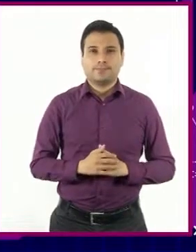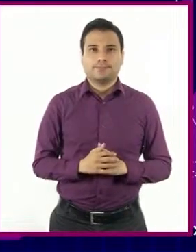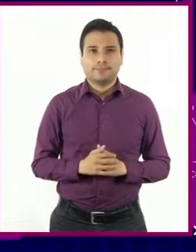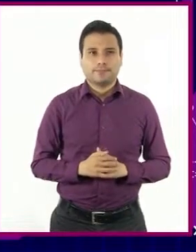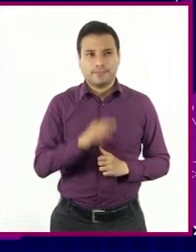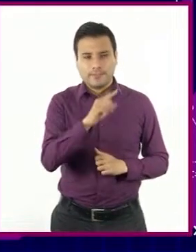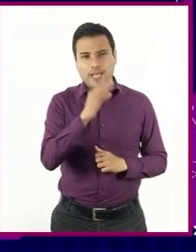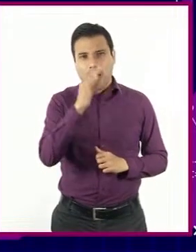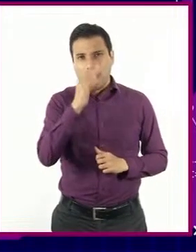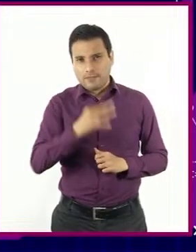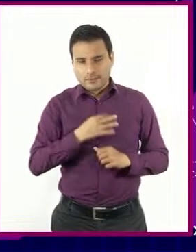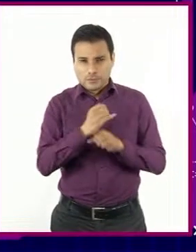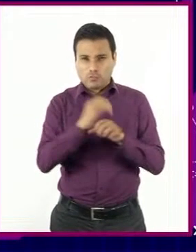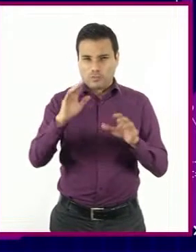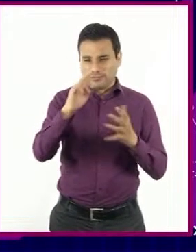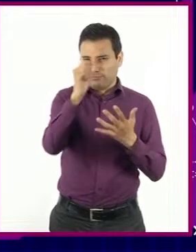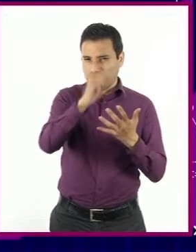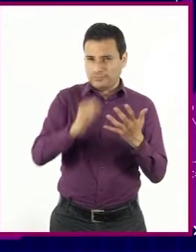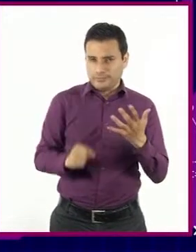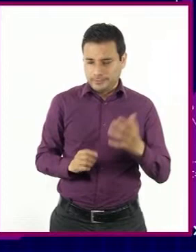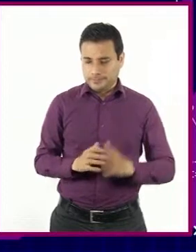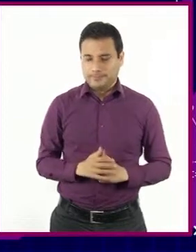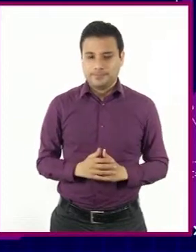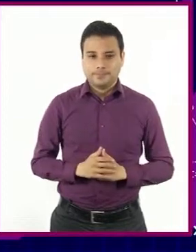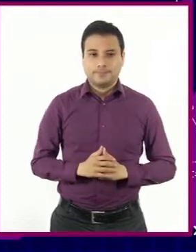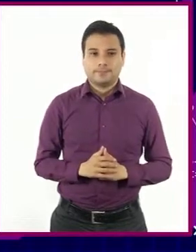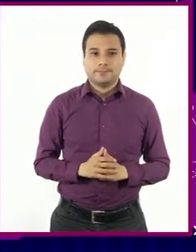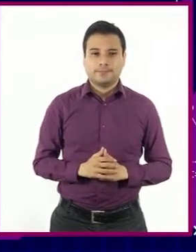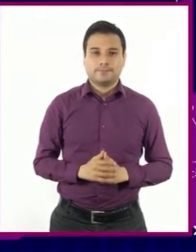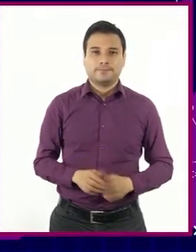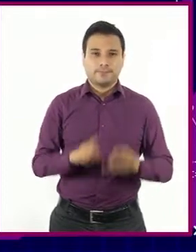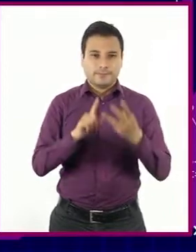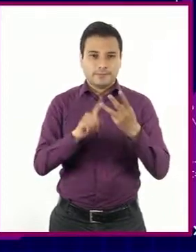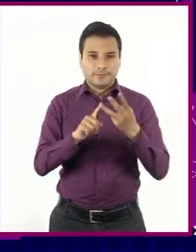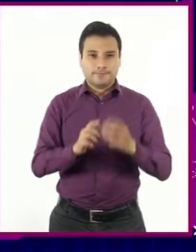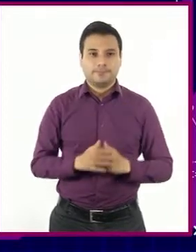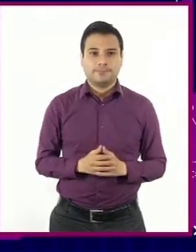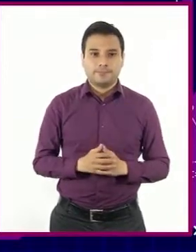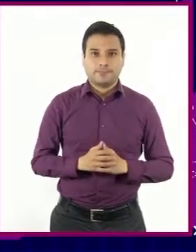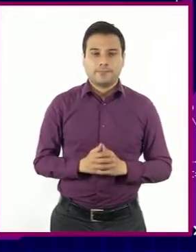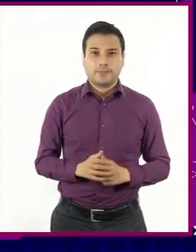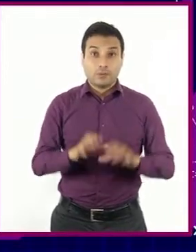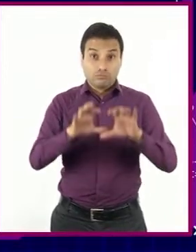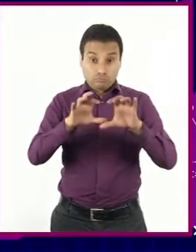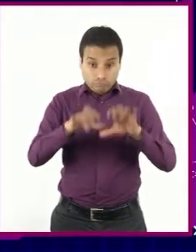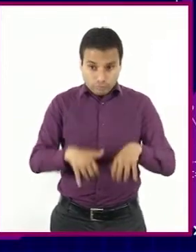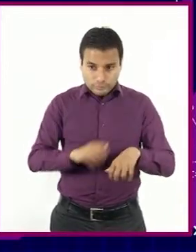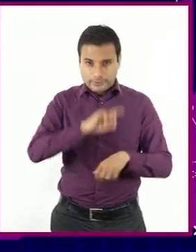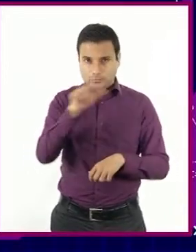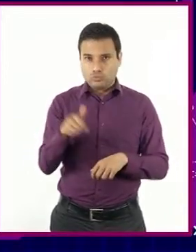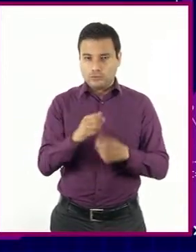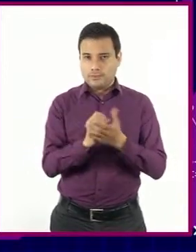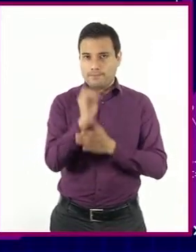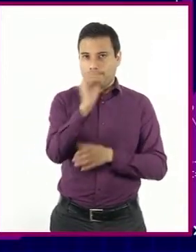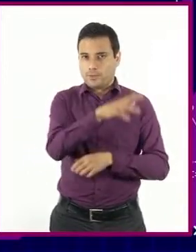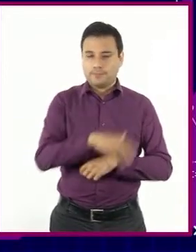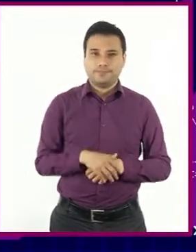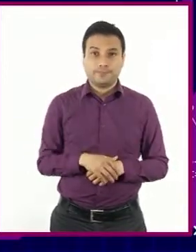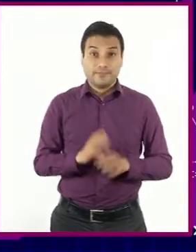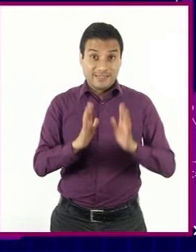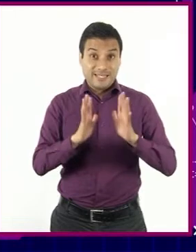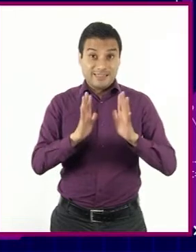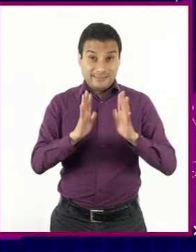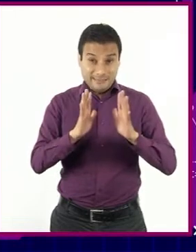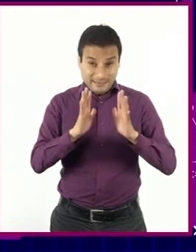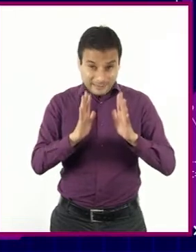los productos anteriormente seleccionados. 3. Captura y envío. Una vez que se dispone de todas